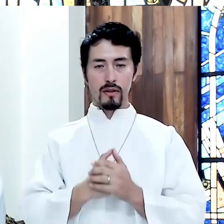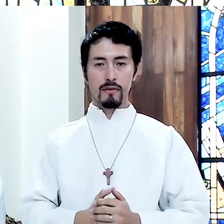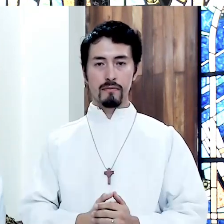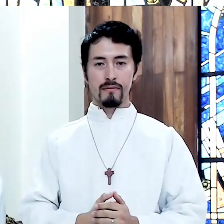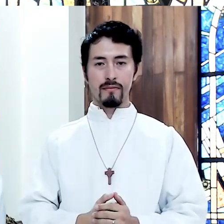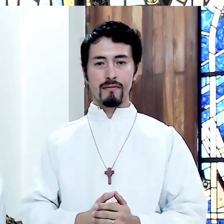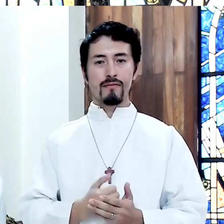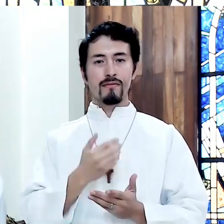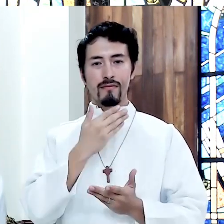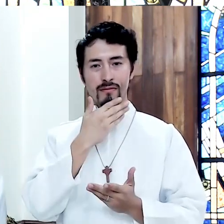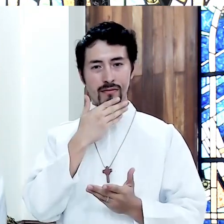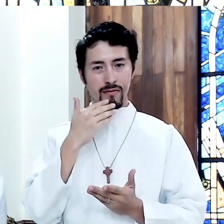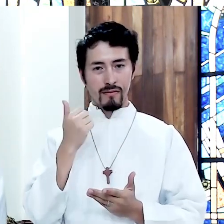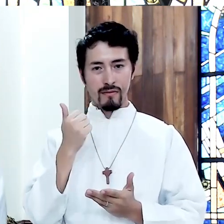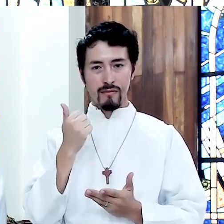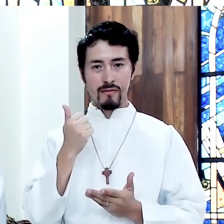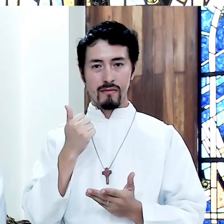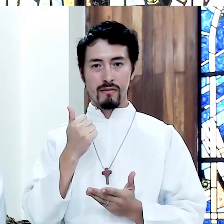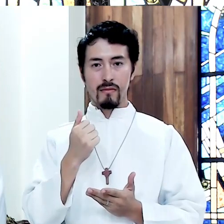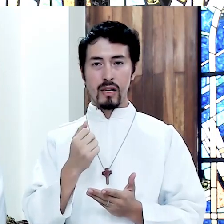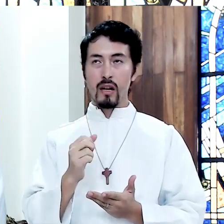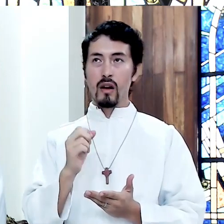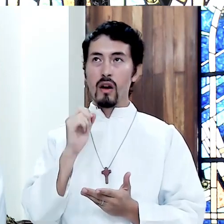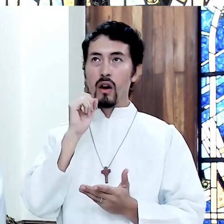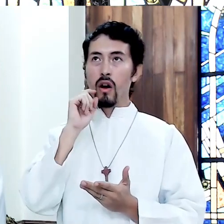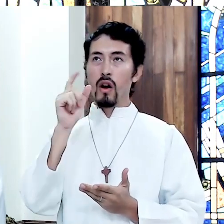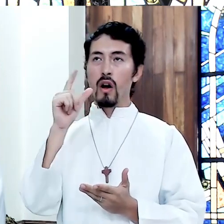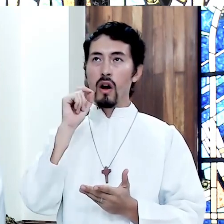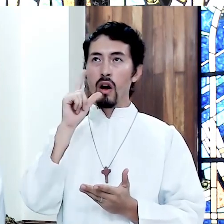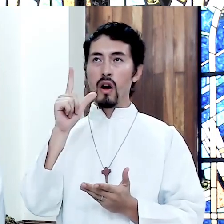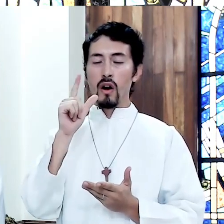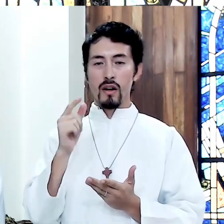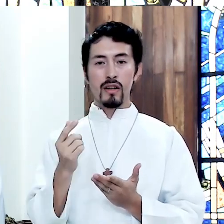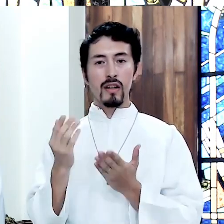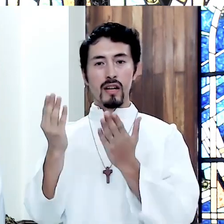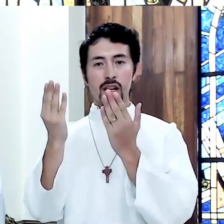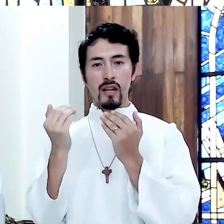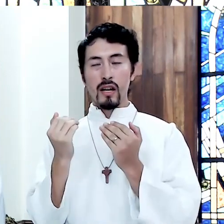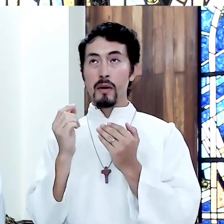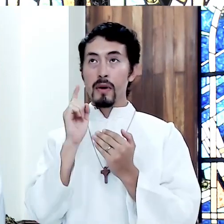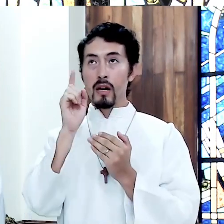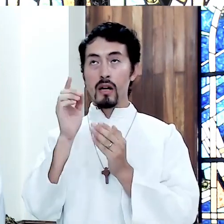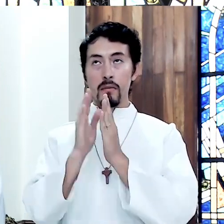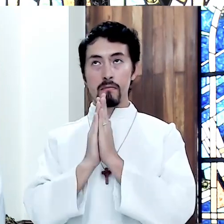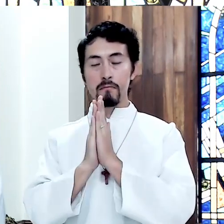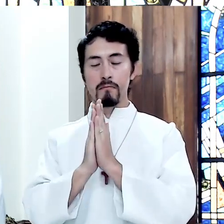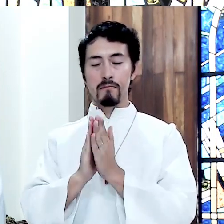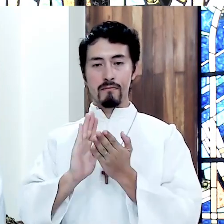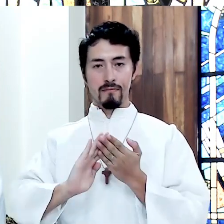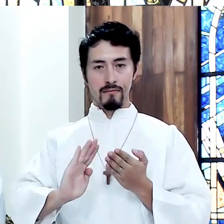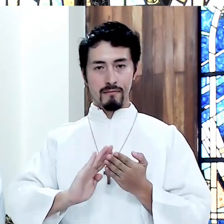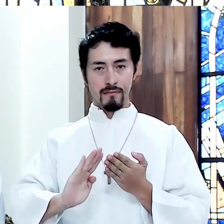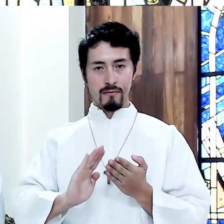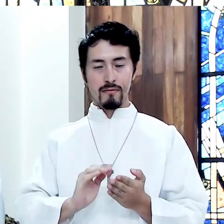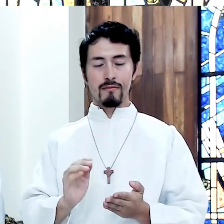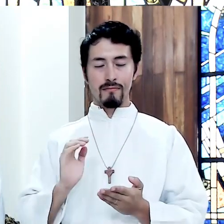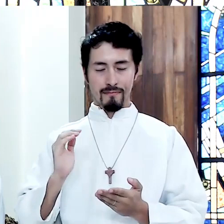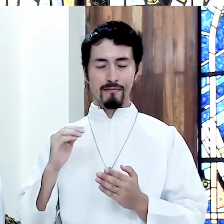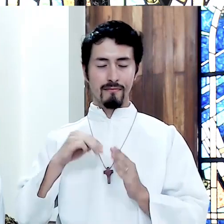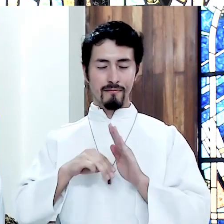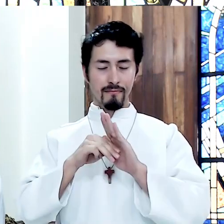Y qué mejor invocar del Señor su misericordia, su perdón para nuestros pecados.